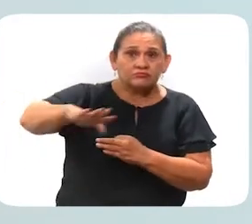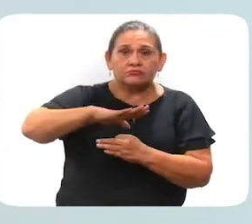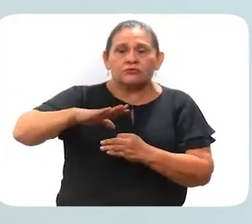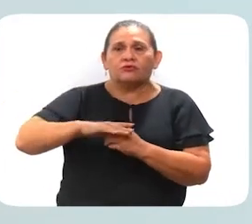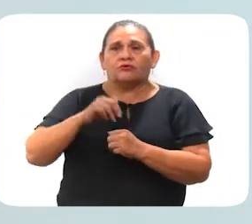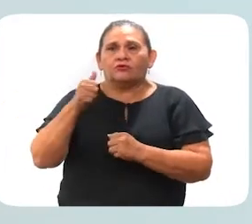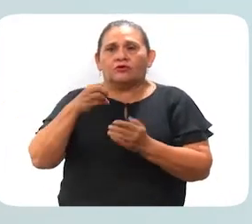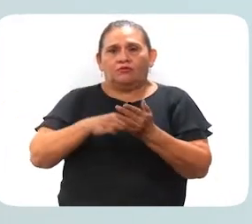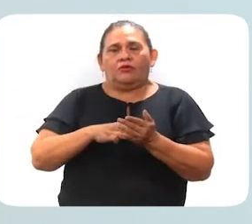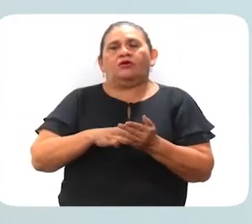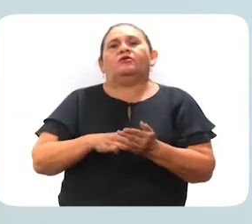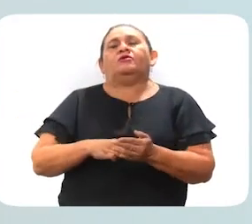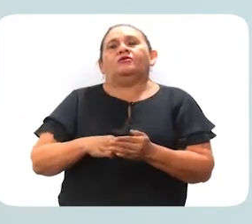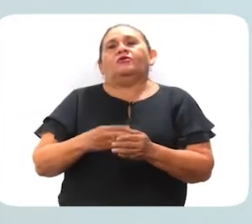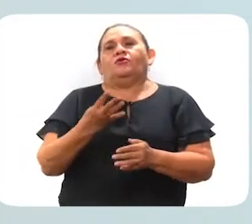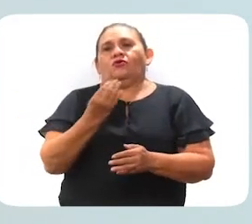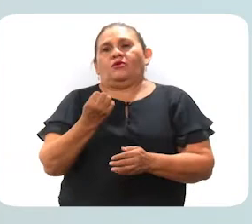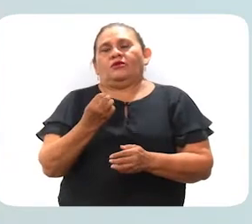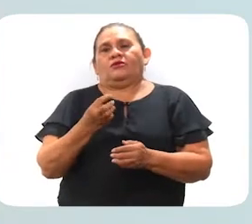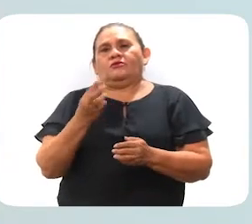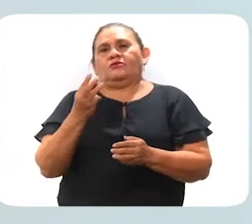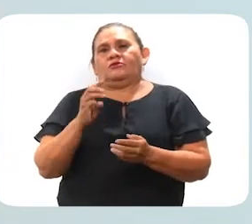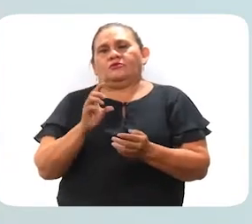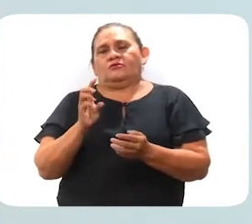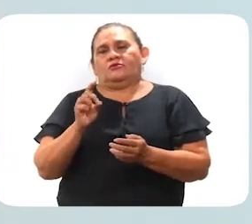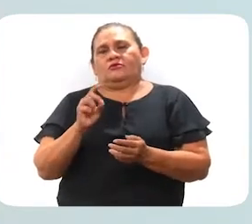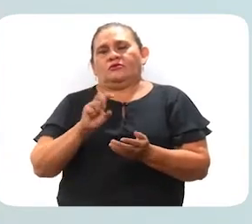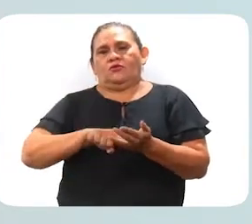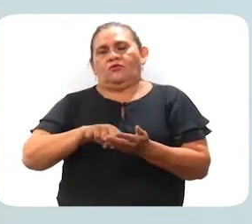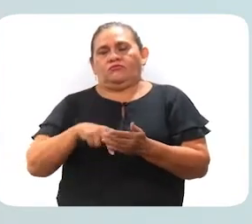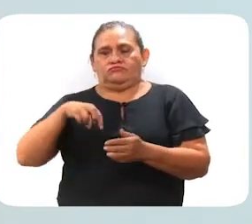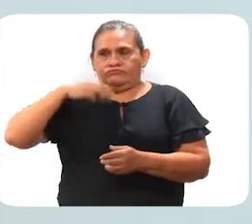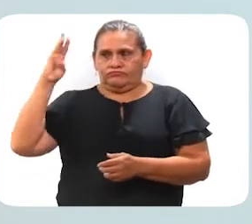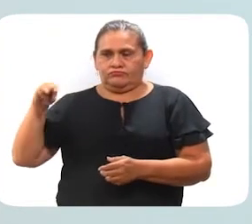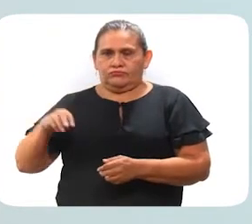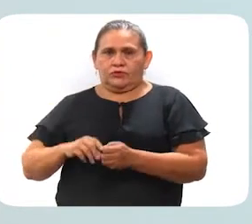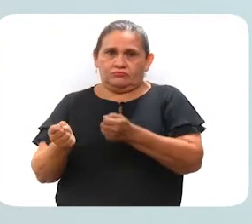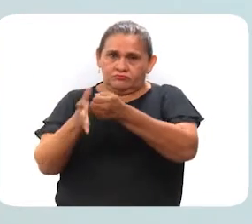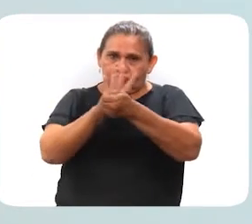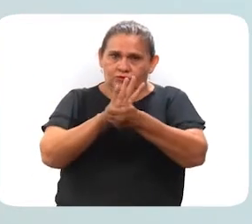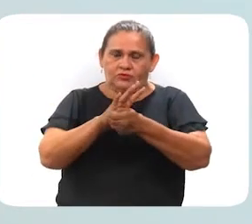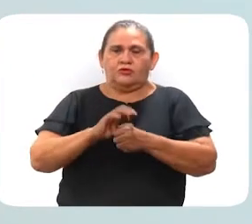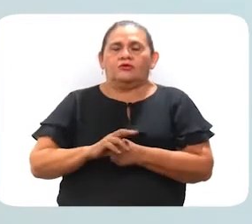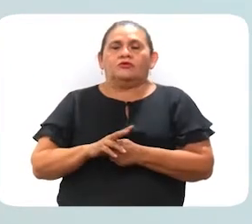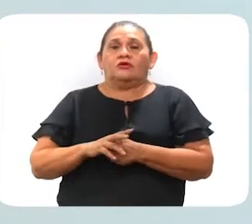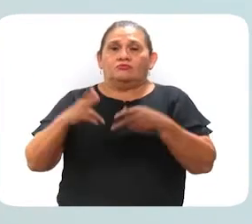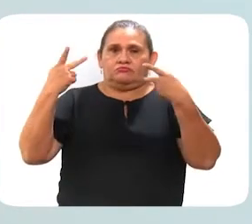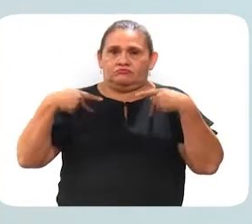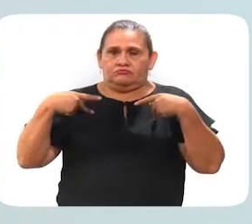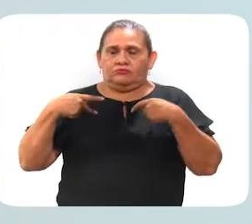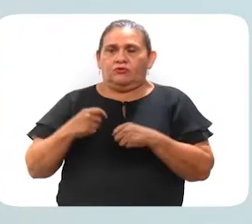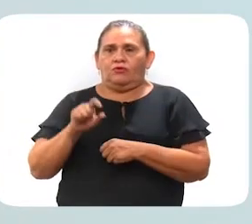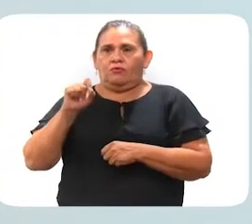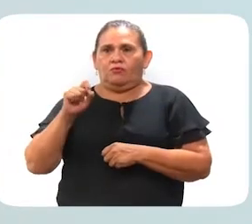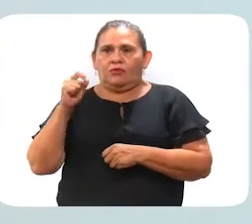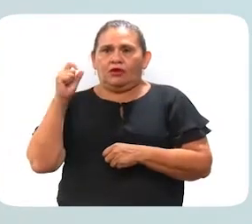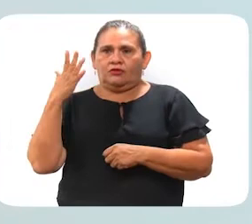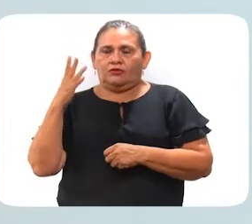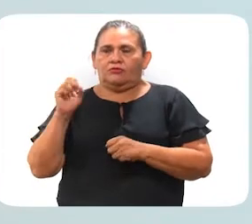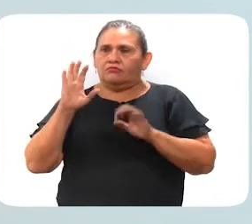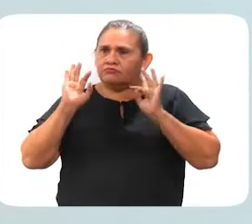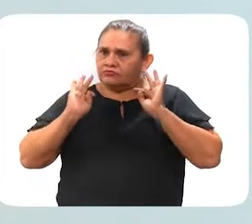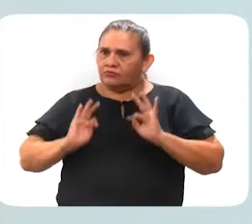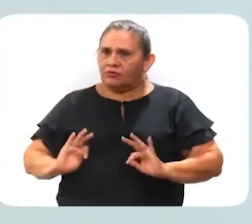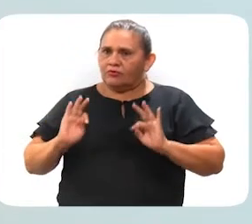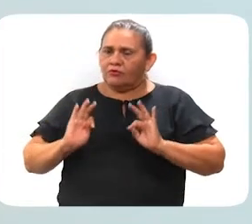son 6.931 las personas fallecidas a causa del coronavirus. De los casos activos, 25 están